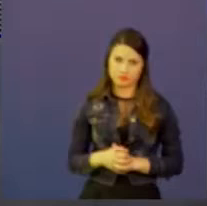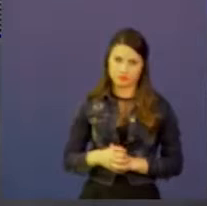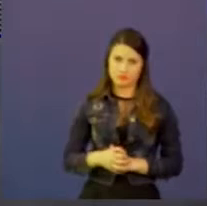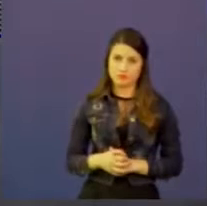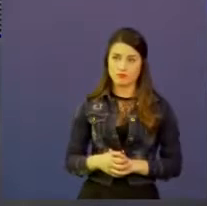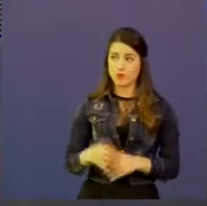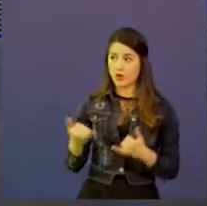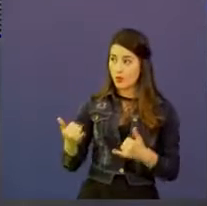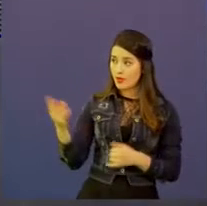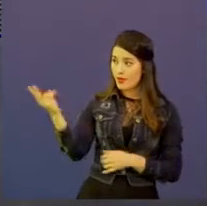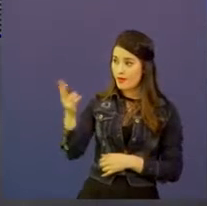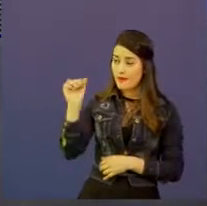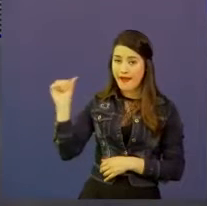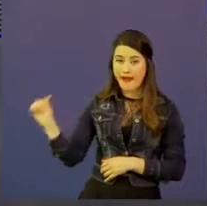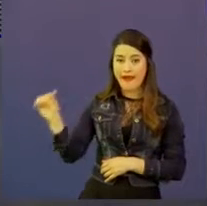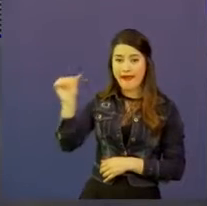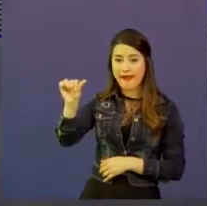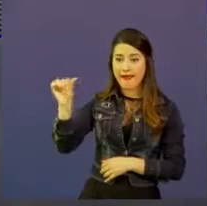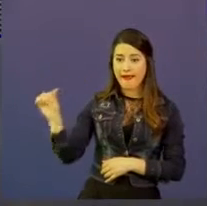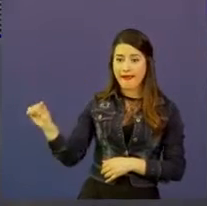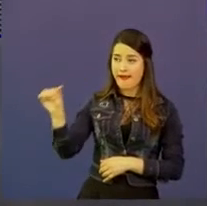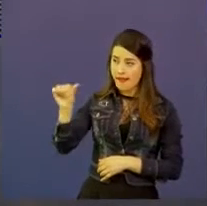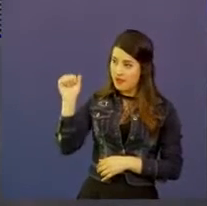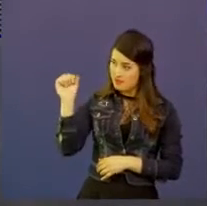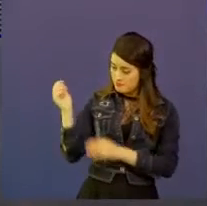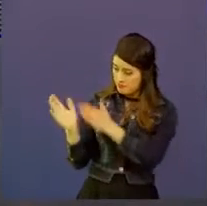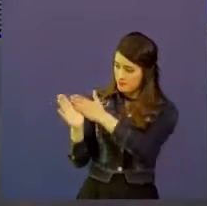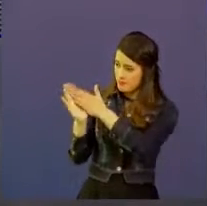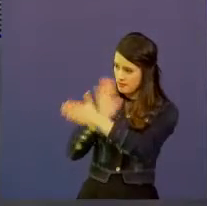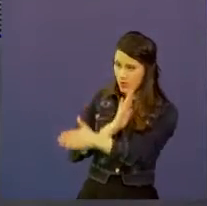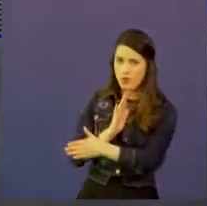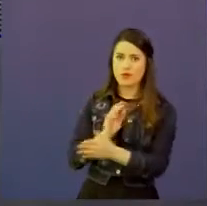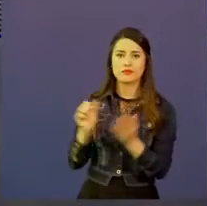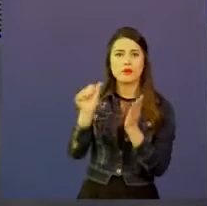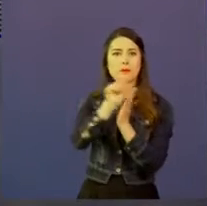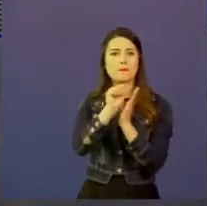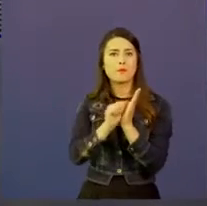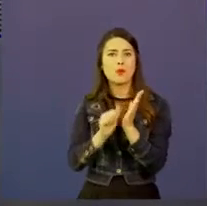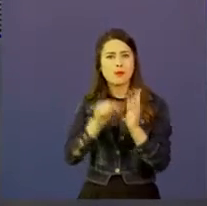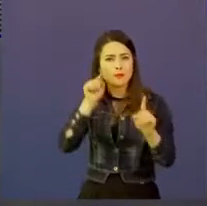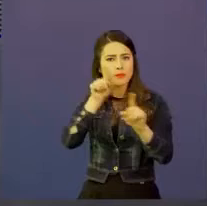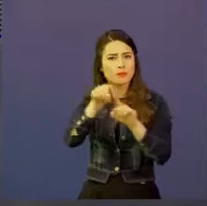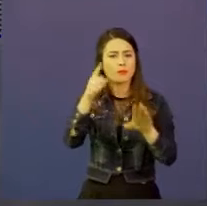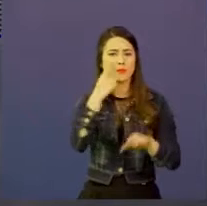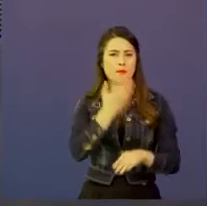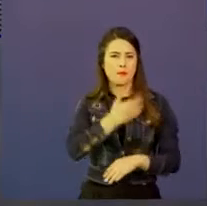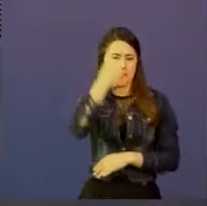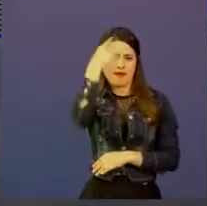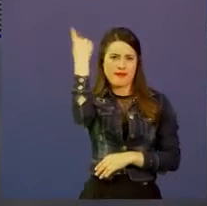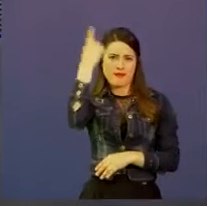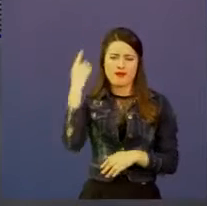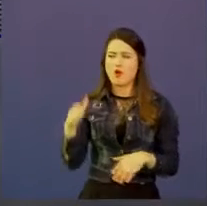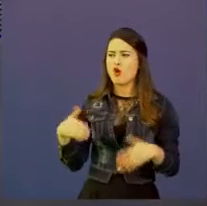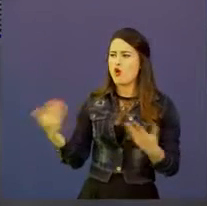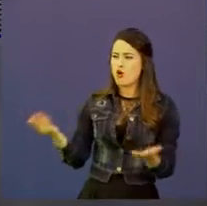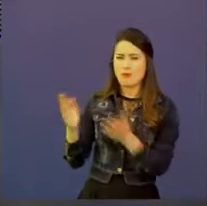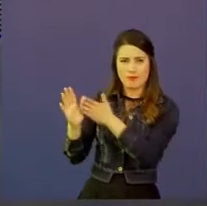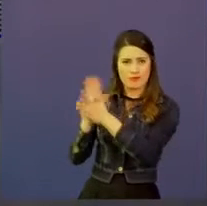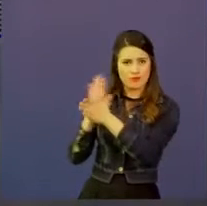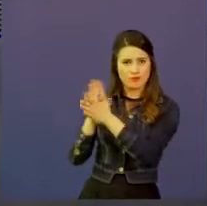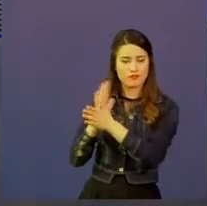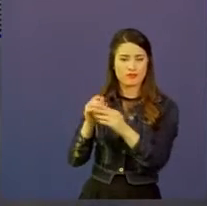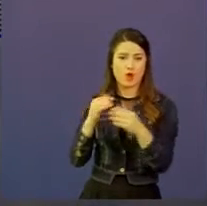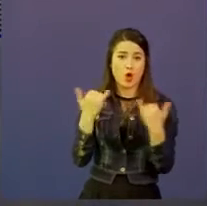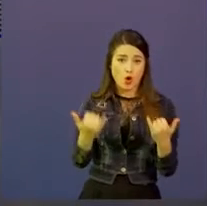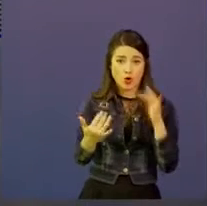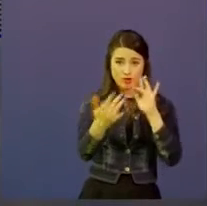dos participantes nos cuenten más a profundidad en qué consiste este programa y cómo puede participar toda la gente que nos acompaña